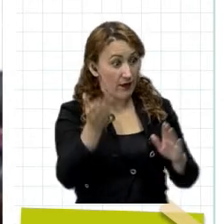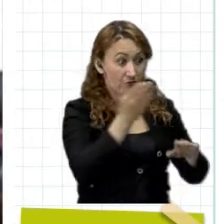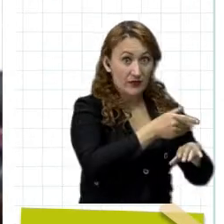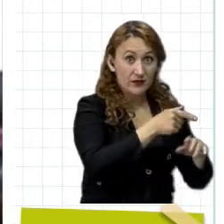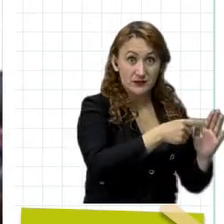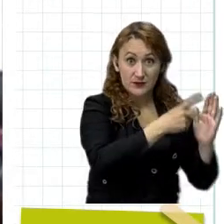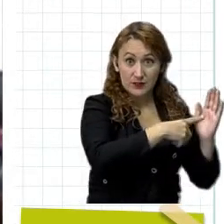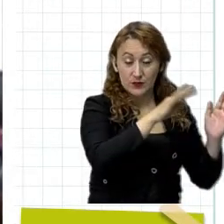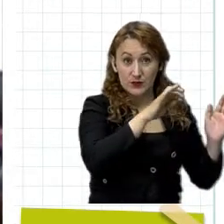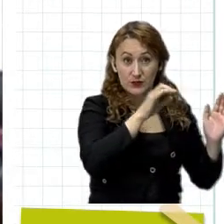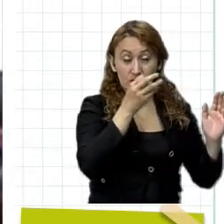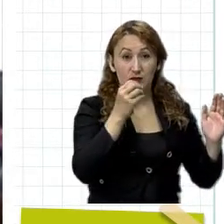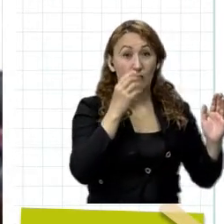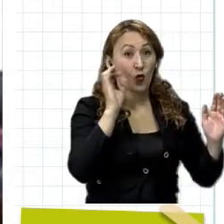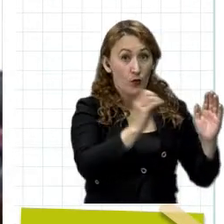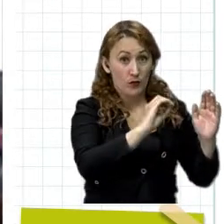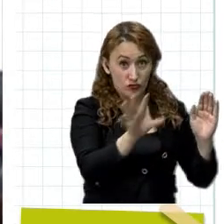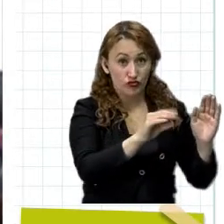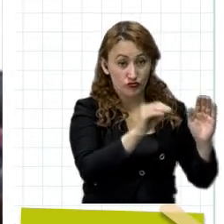teníamos acceso al voto,